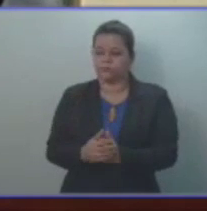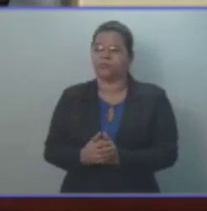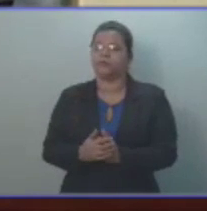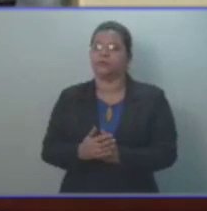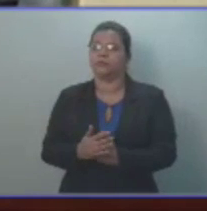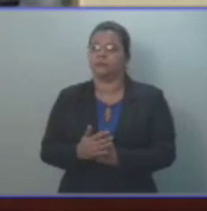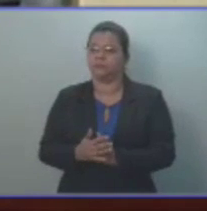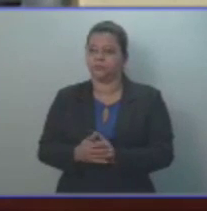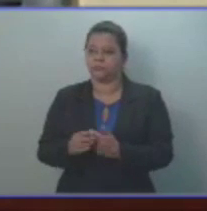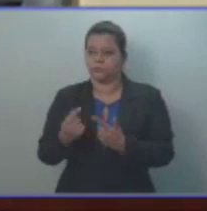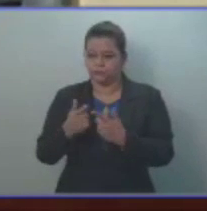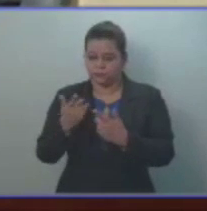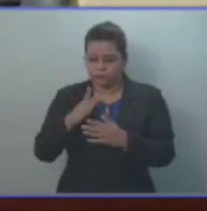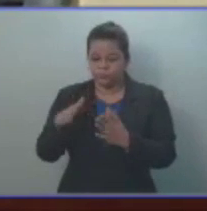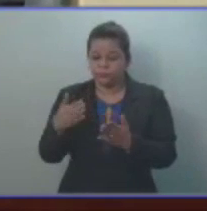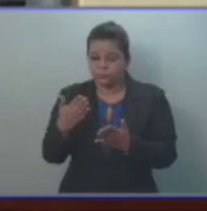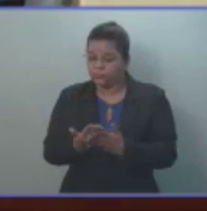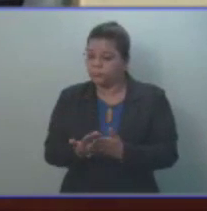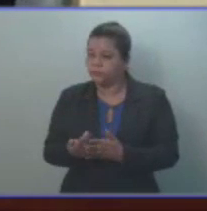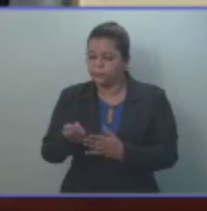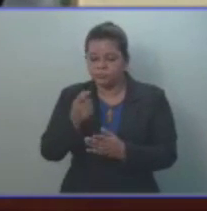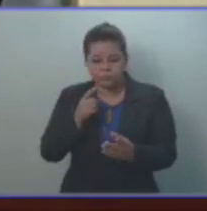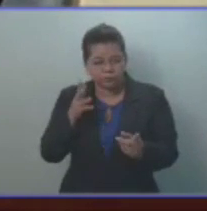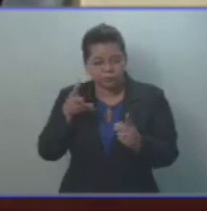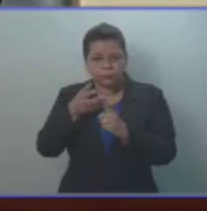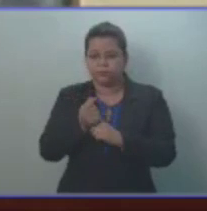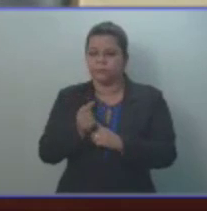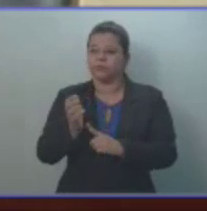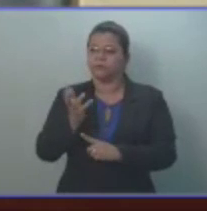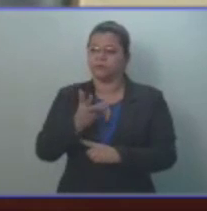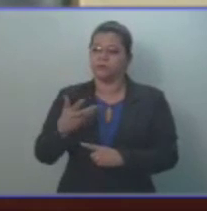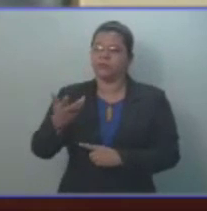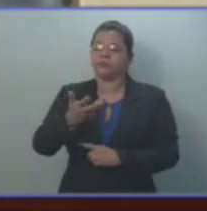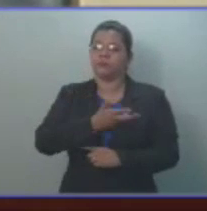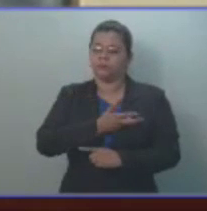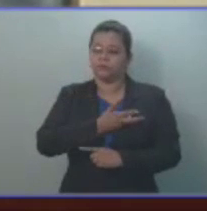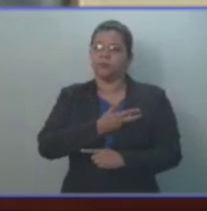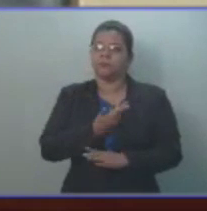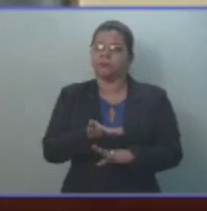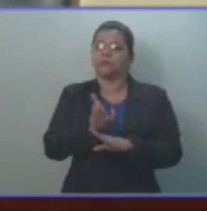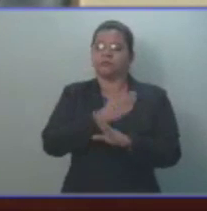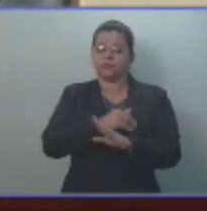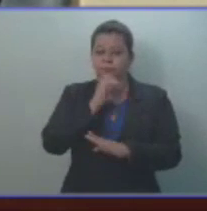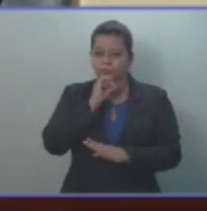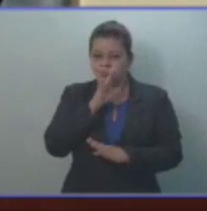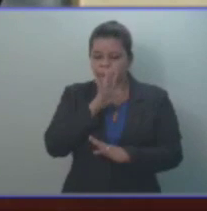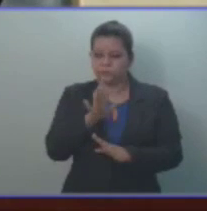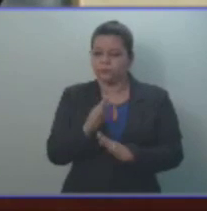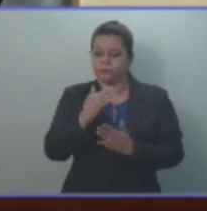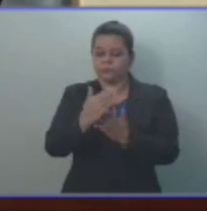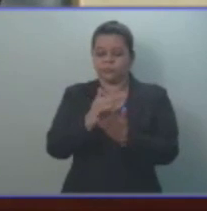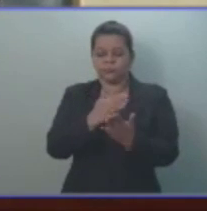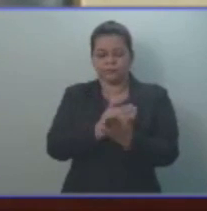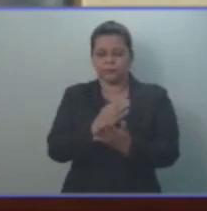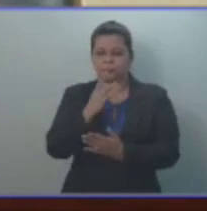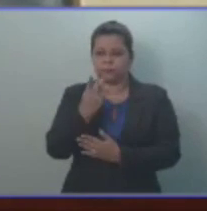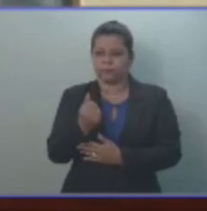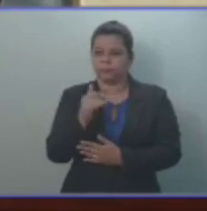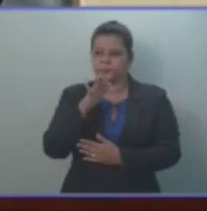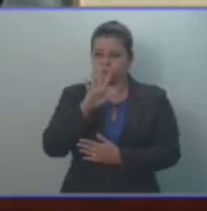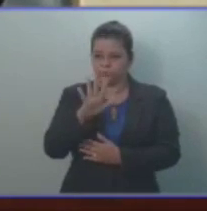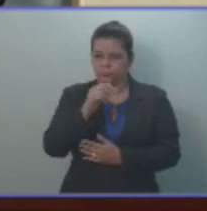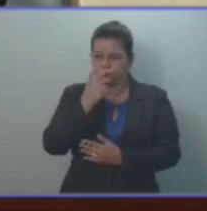diferencia. Y la esencia de esto es justamente, como lo expresa el considerando 5 del decreto,